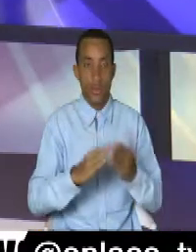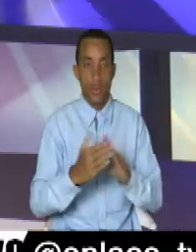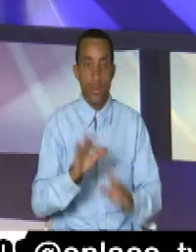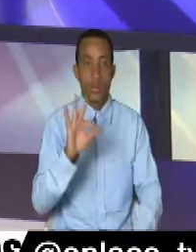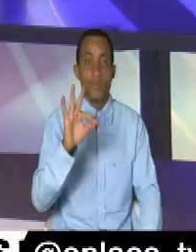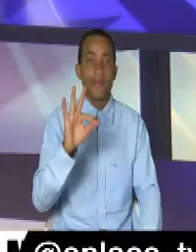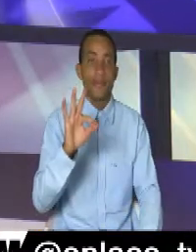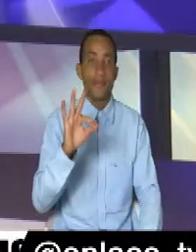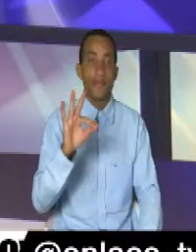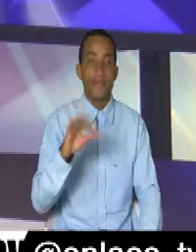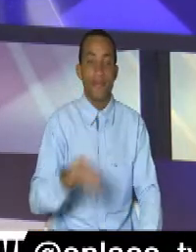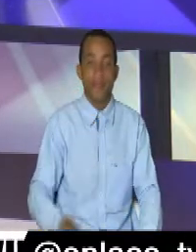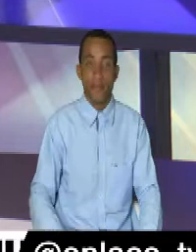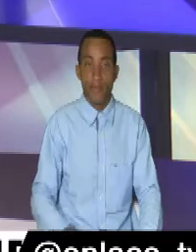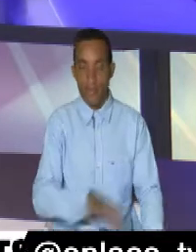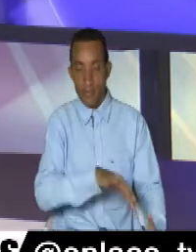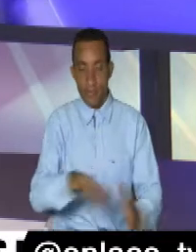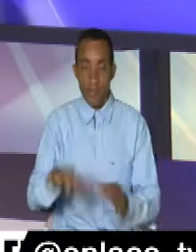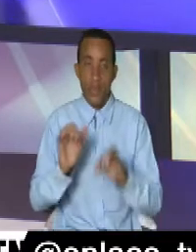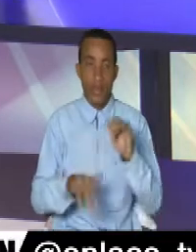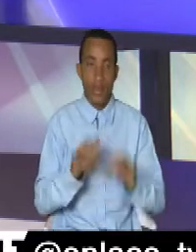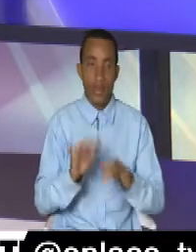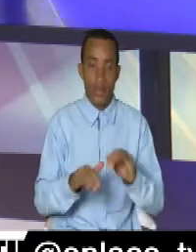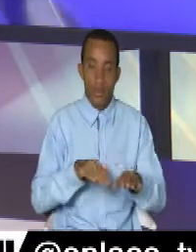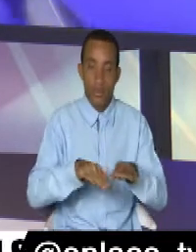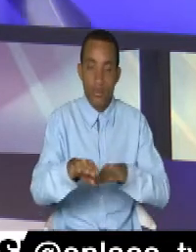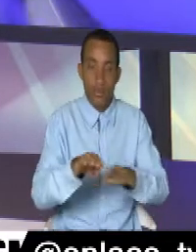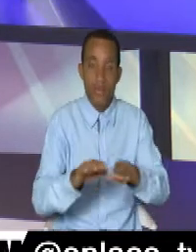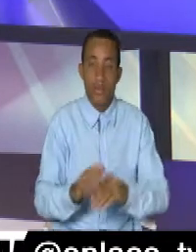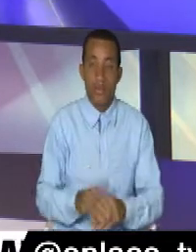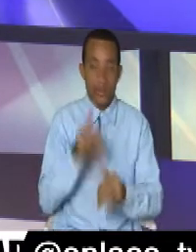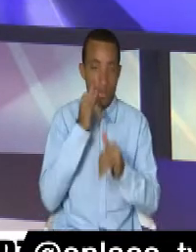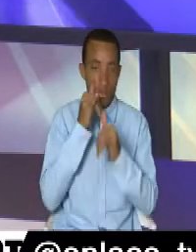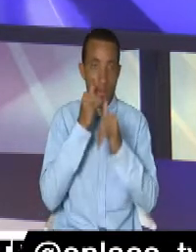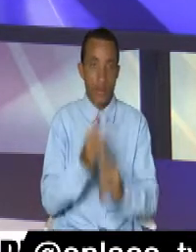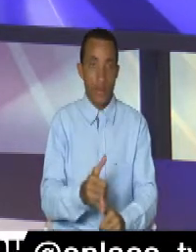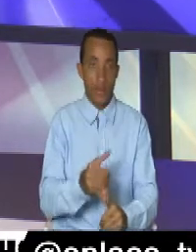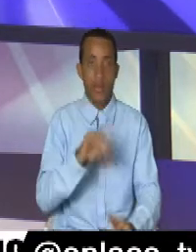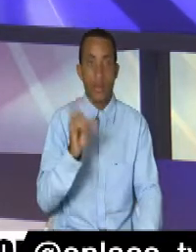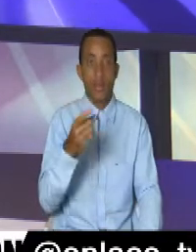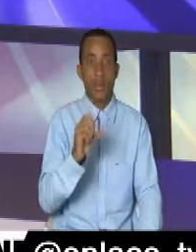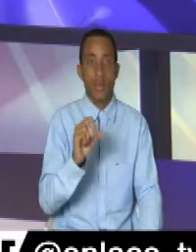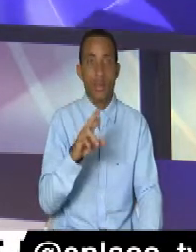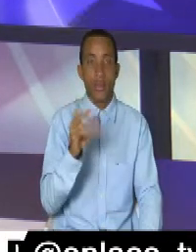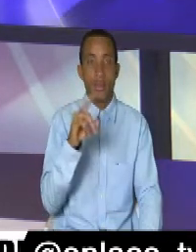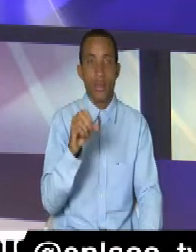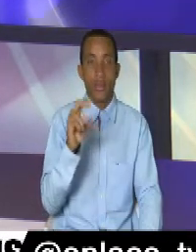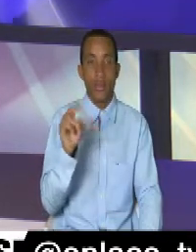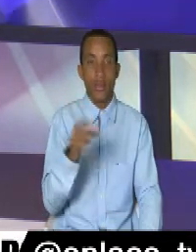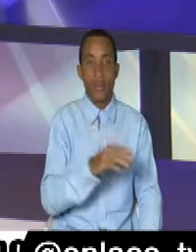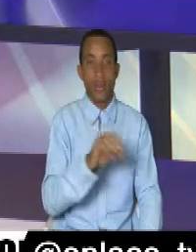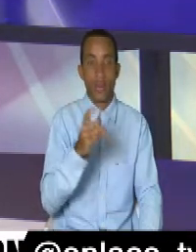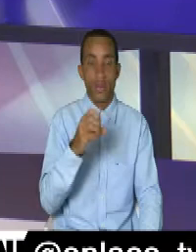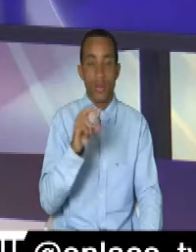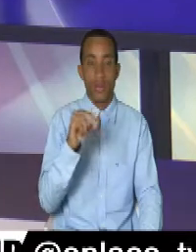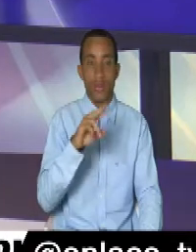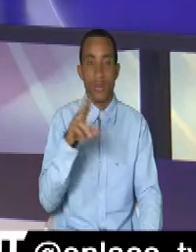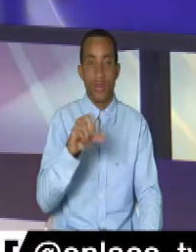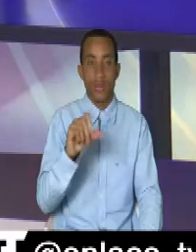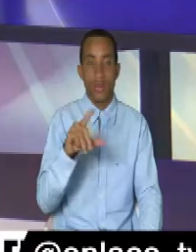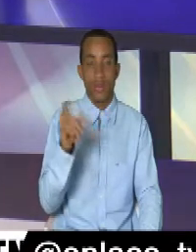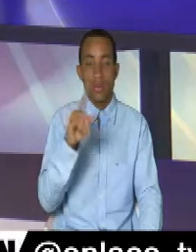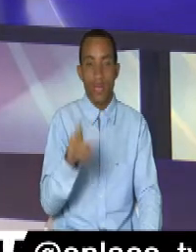Secretaría de Infraestructura, en cabeza del ingeniero Gerson González, aseguró que en su totalidad el 100% de la mano de obra calificada y no